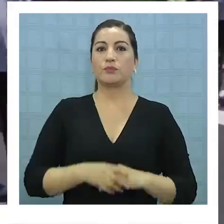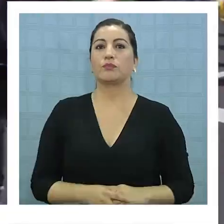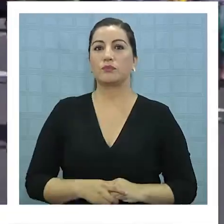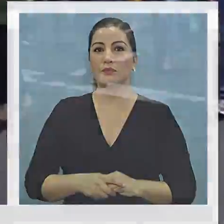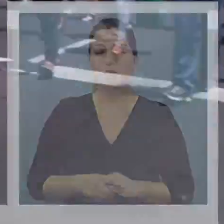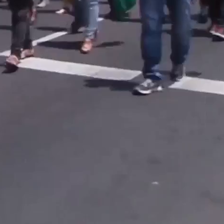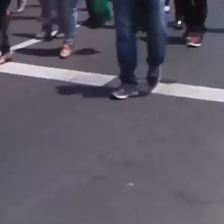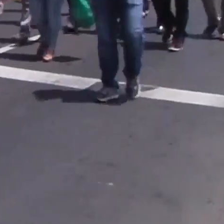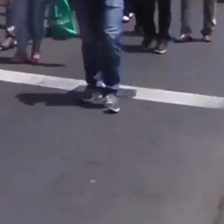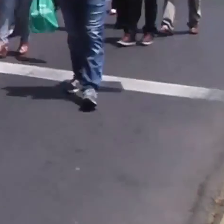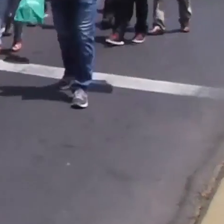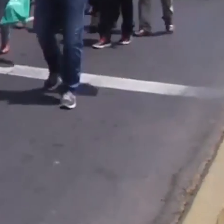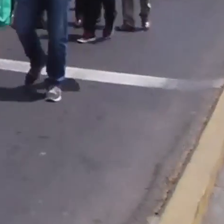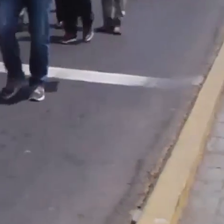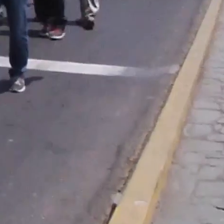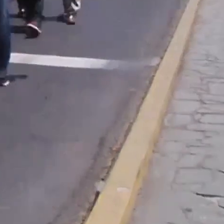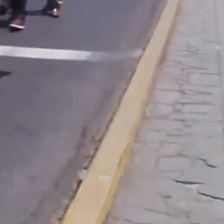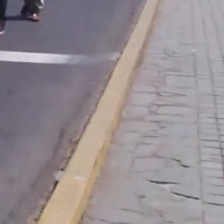¡Gracias!